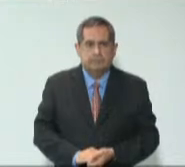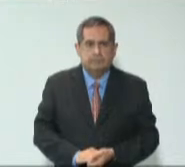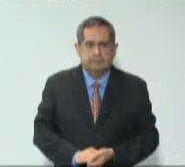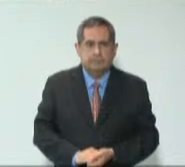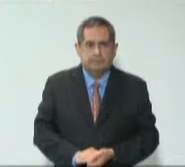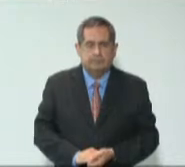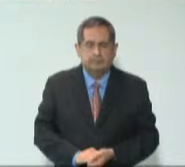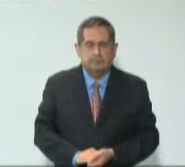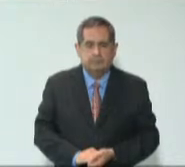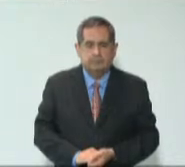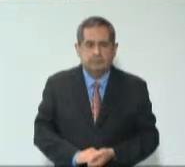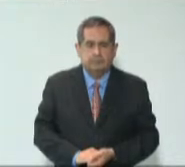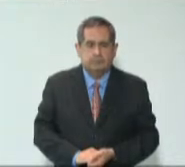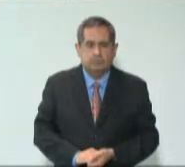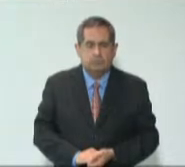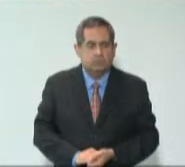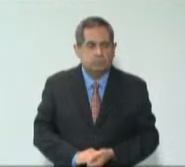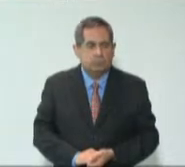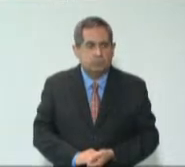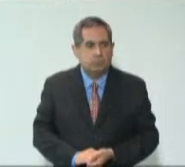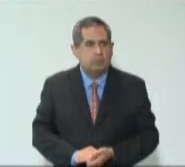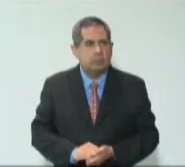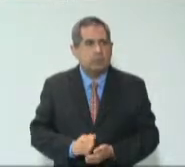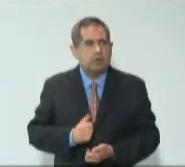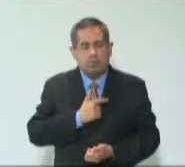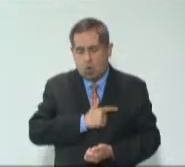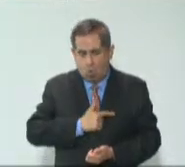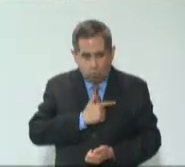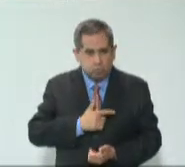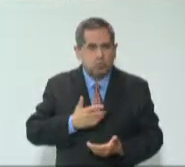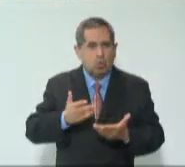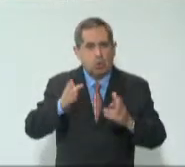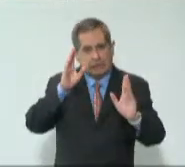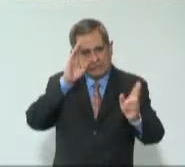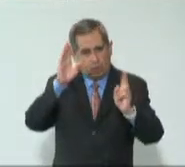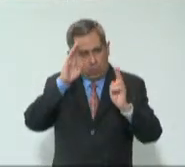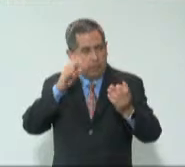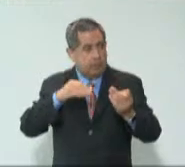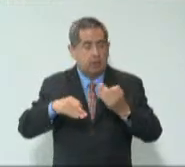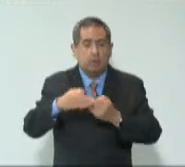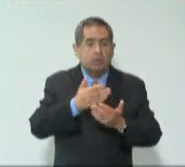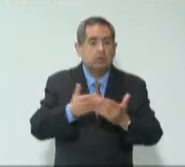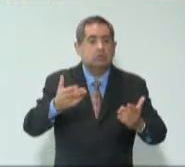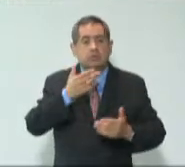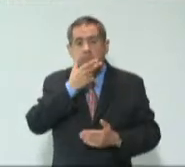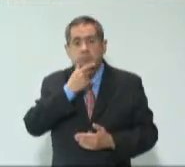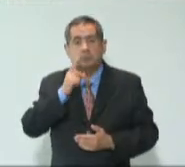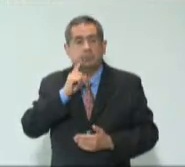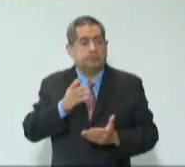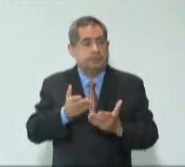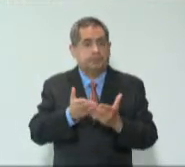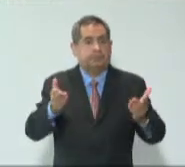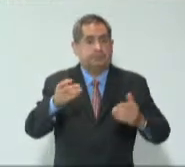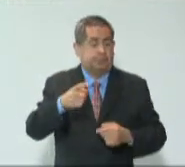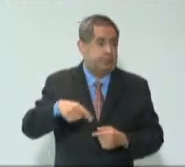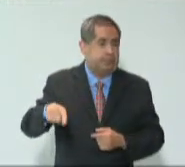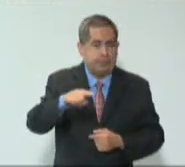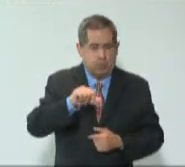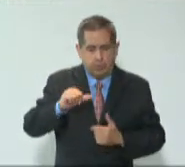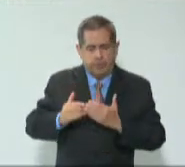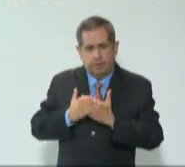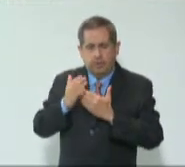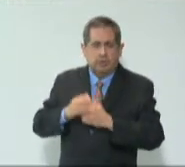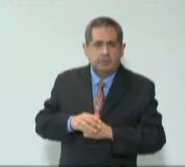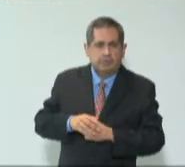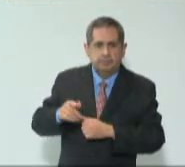adelante Me da muchísimo gusto saludar a a todas y a todos esta esta mañana